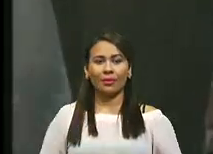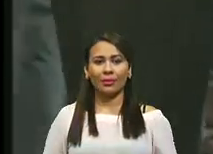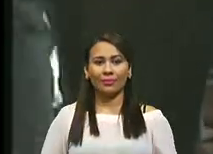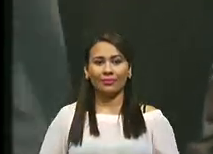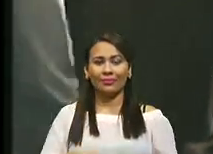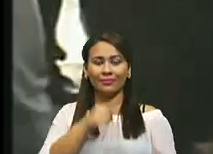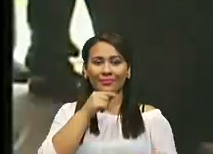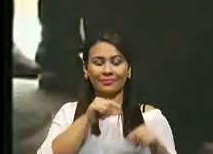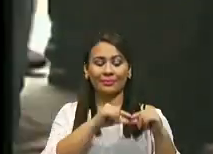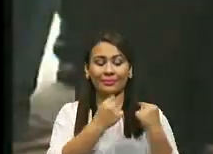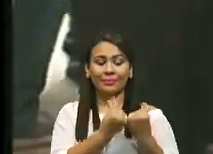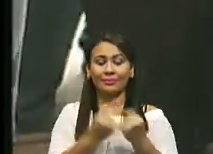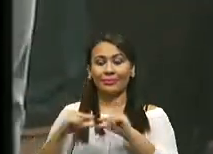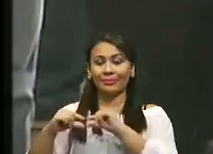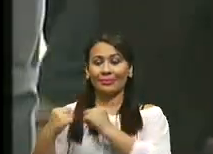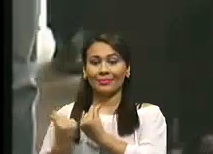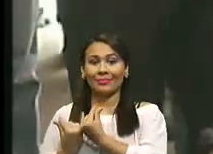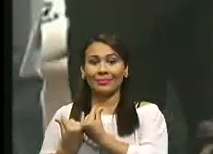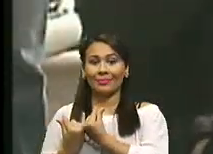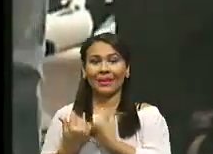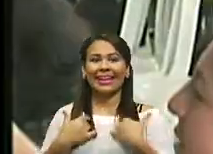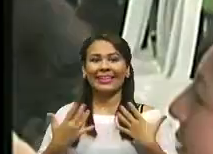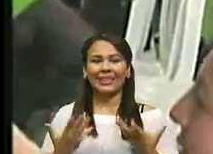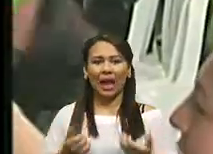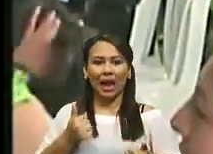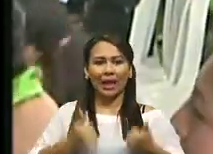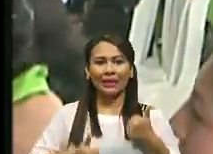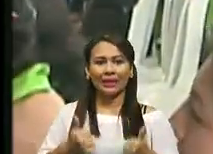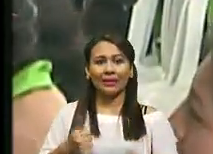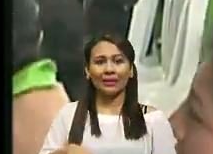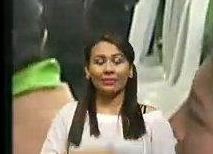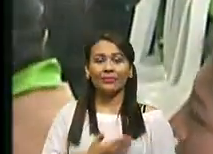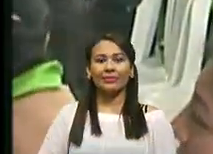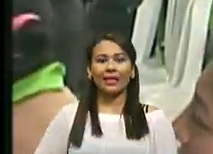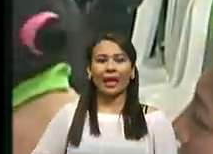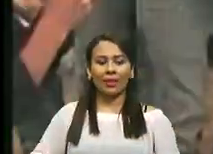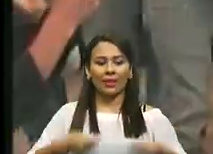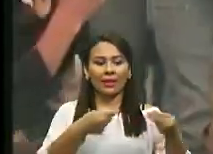Los binomios que aspiran a llegar a Carondelet dispondrán en esta ocasión de